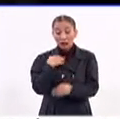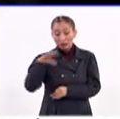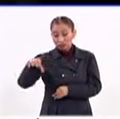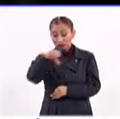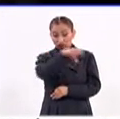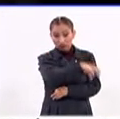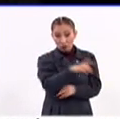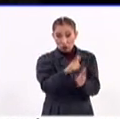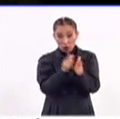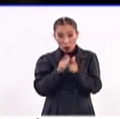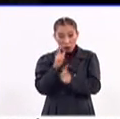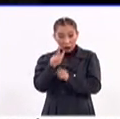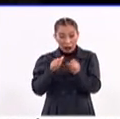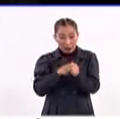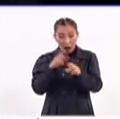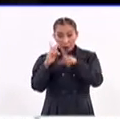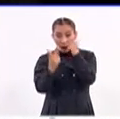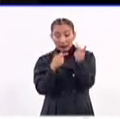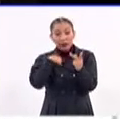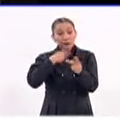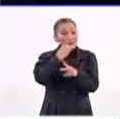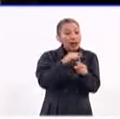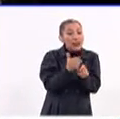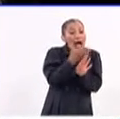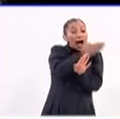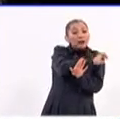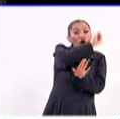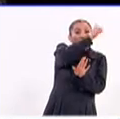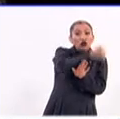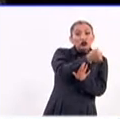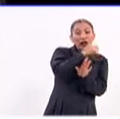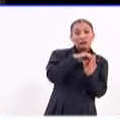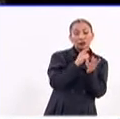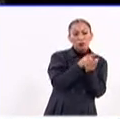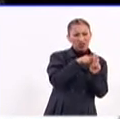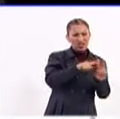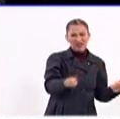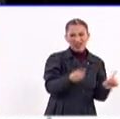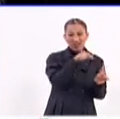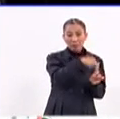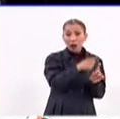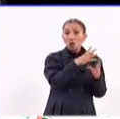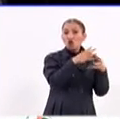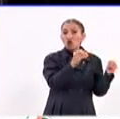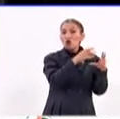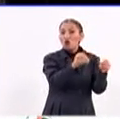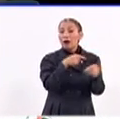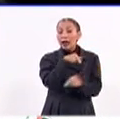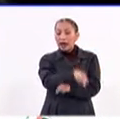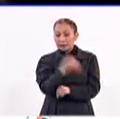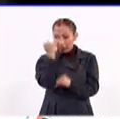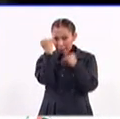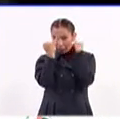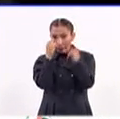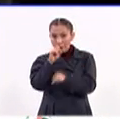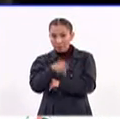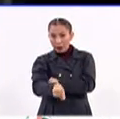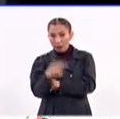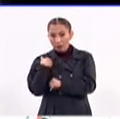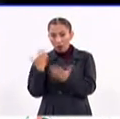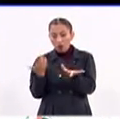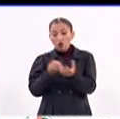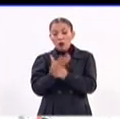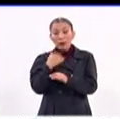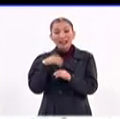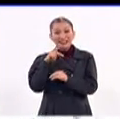de animales y plantas actuales descienden de otras especies ya desaparecidas. Según esta concepción, el proceso mediante el cual se